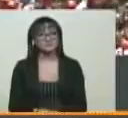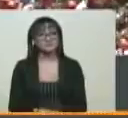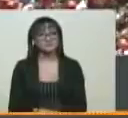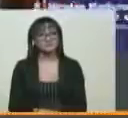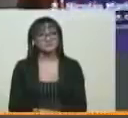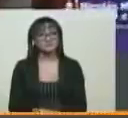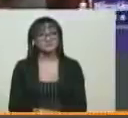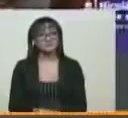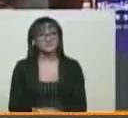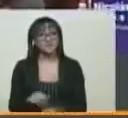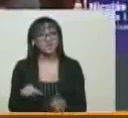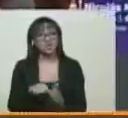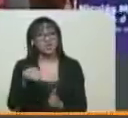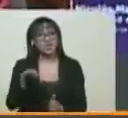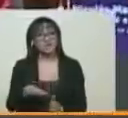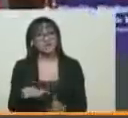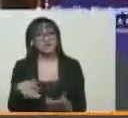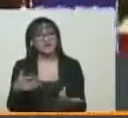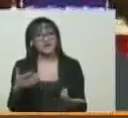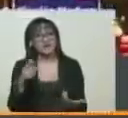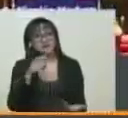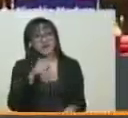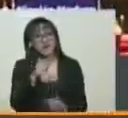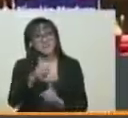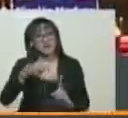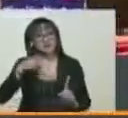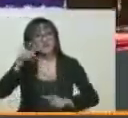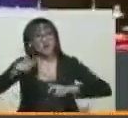¿Dónde están los guerreros de Amazonas?